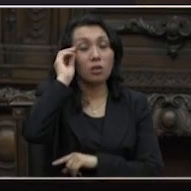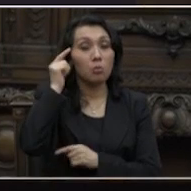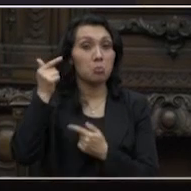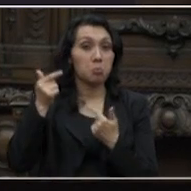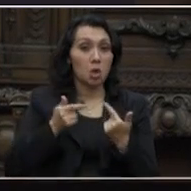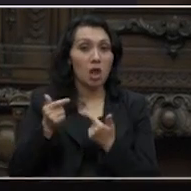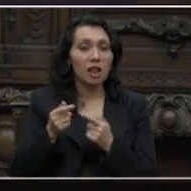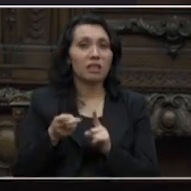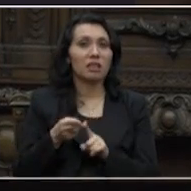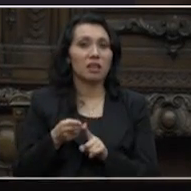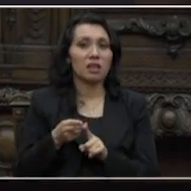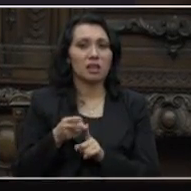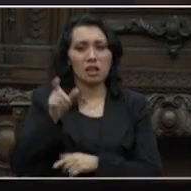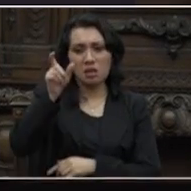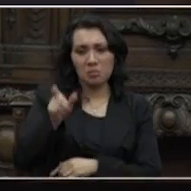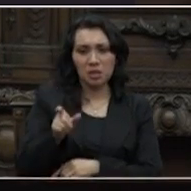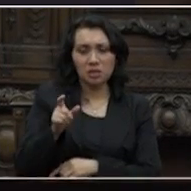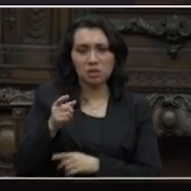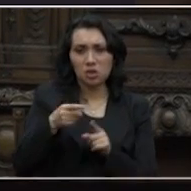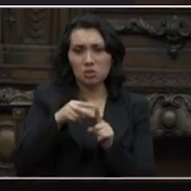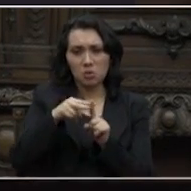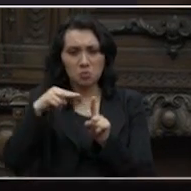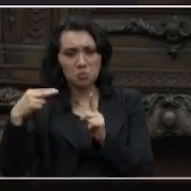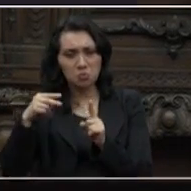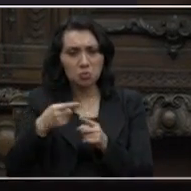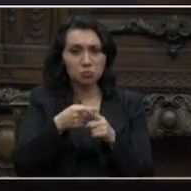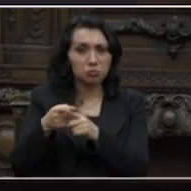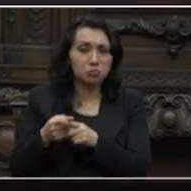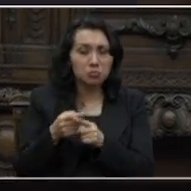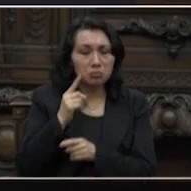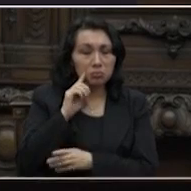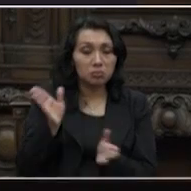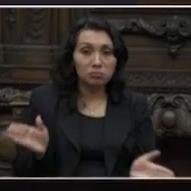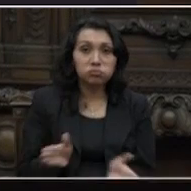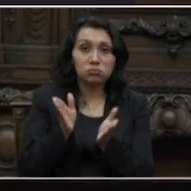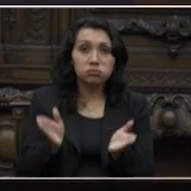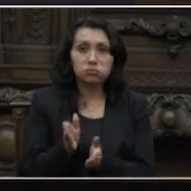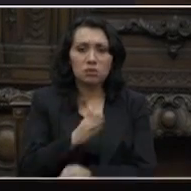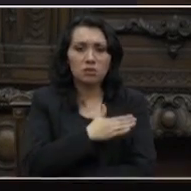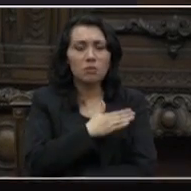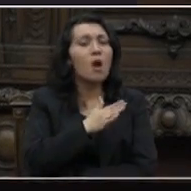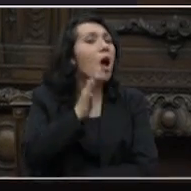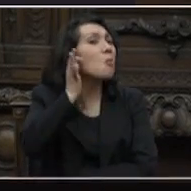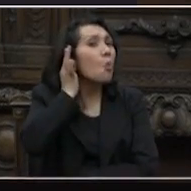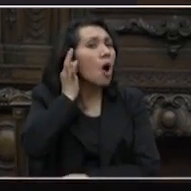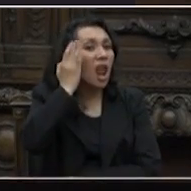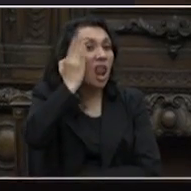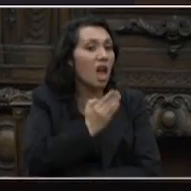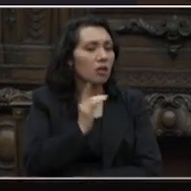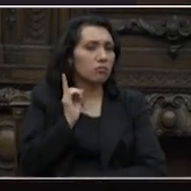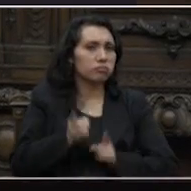política, antropológica y sociológica, impulsada principalmente por el feminismo negro,